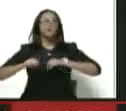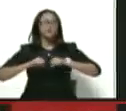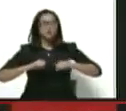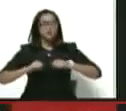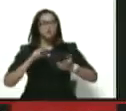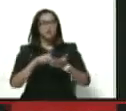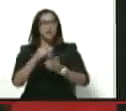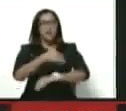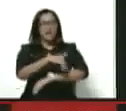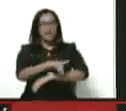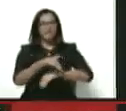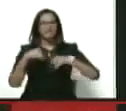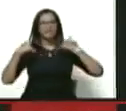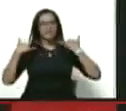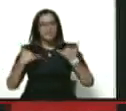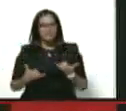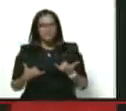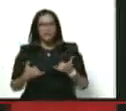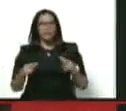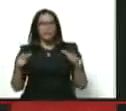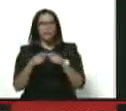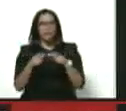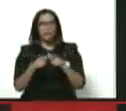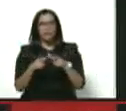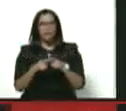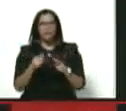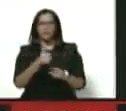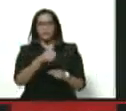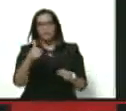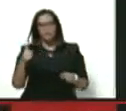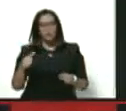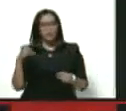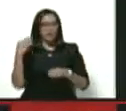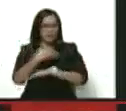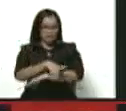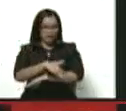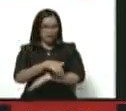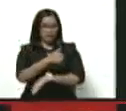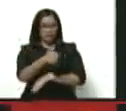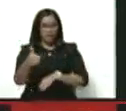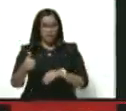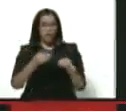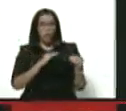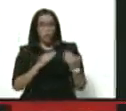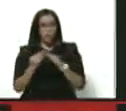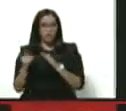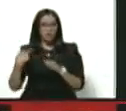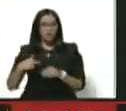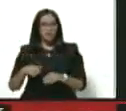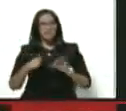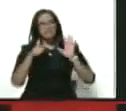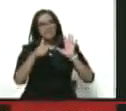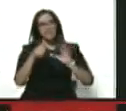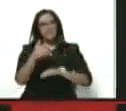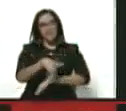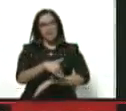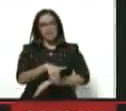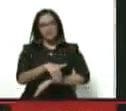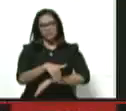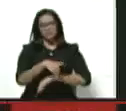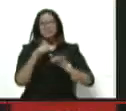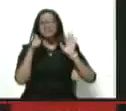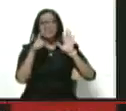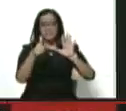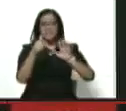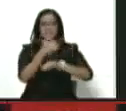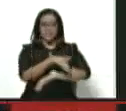y ya de una vez por los equipos de cada una de las calles. Cada comunidad tiene en promedio, presidente, seis calles. Seis